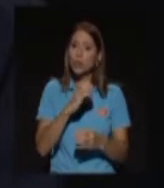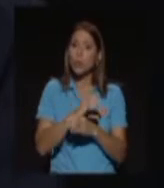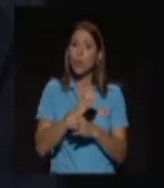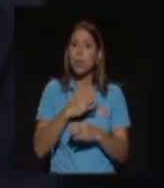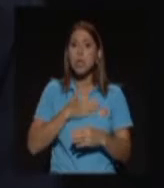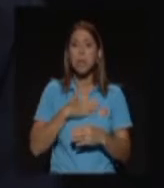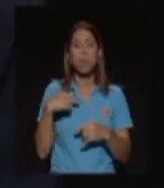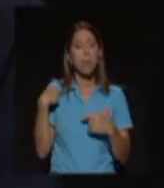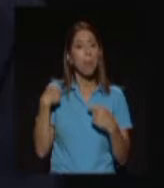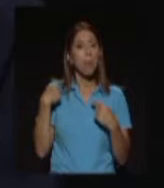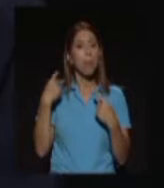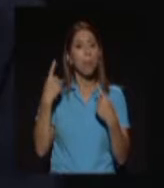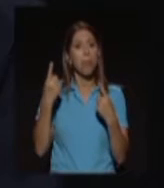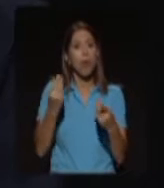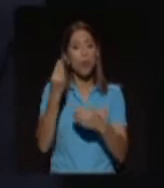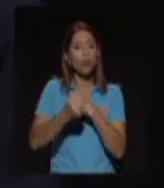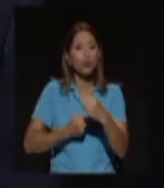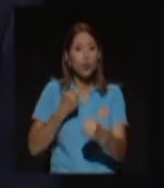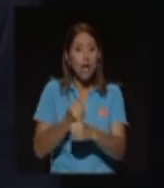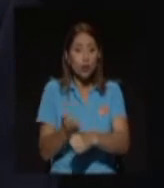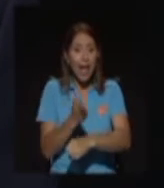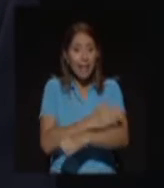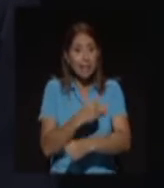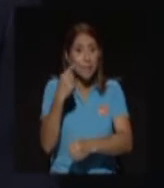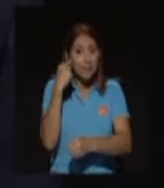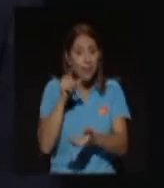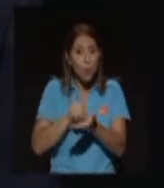Transcurrieron muchos años antes de que se pudiera pensar en publicar esa